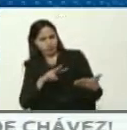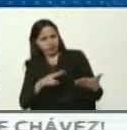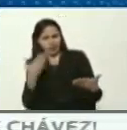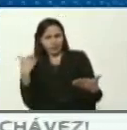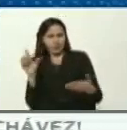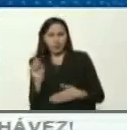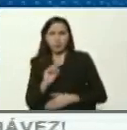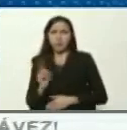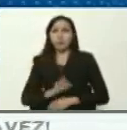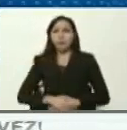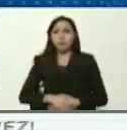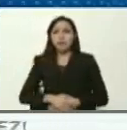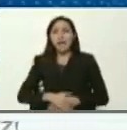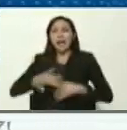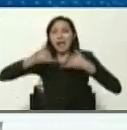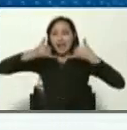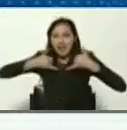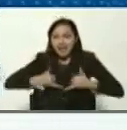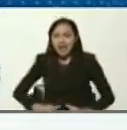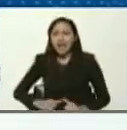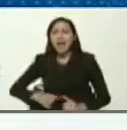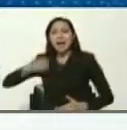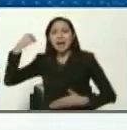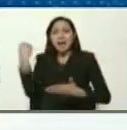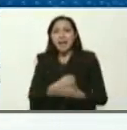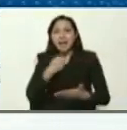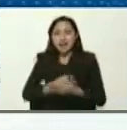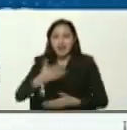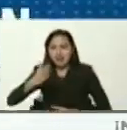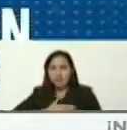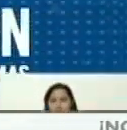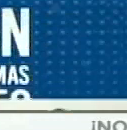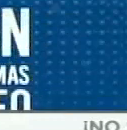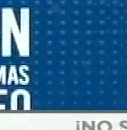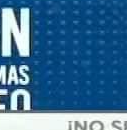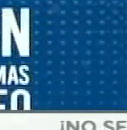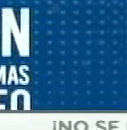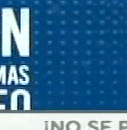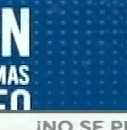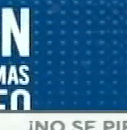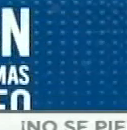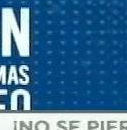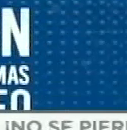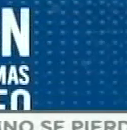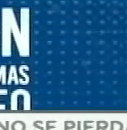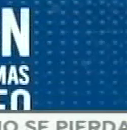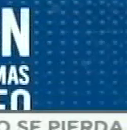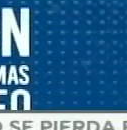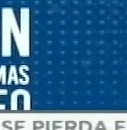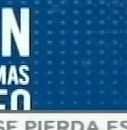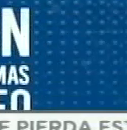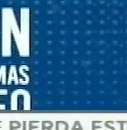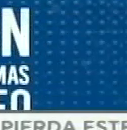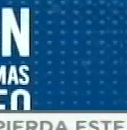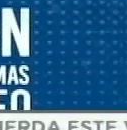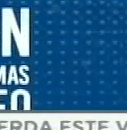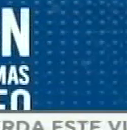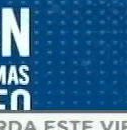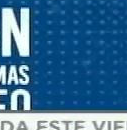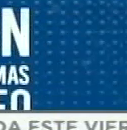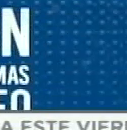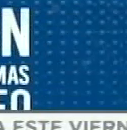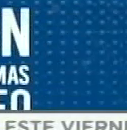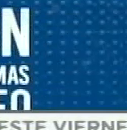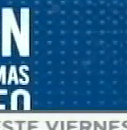Le pusieron Hijas Guerreras de Maduro. Ahí están asociados tres consejos comunales,